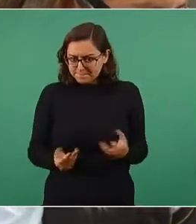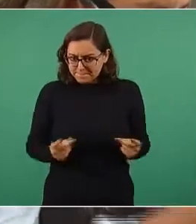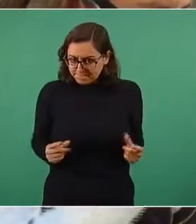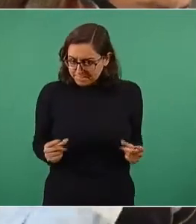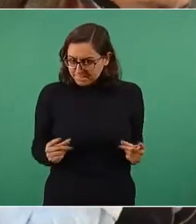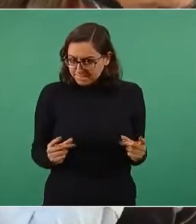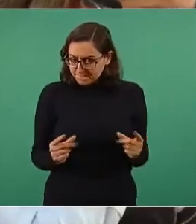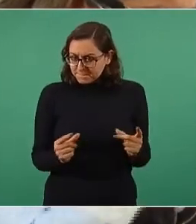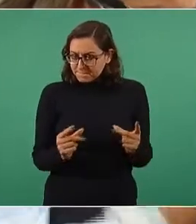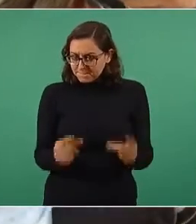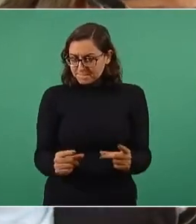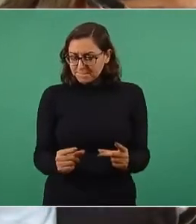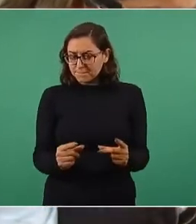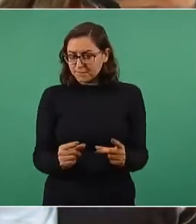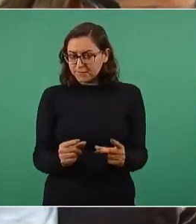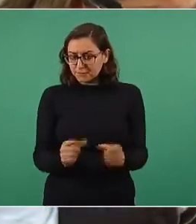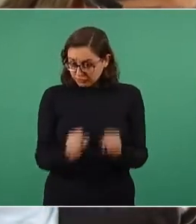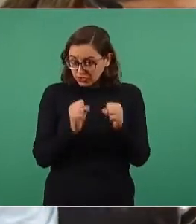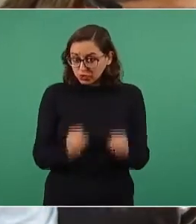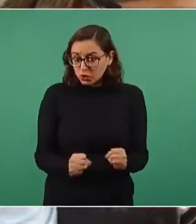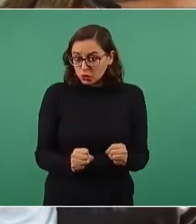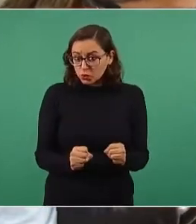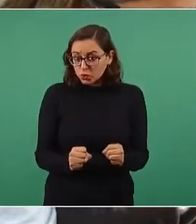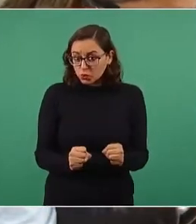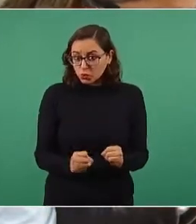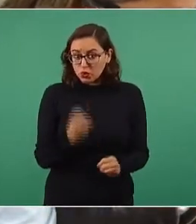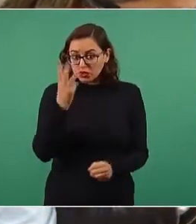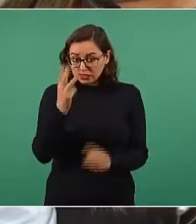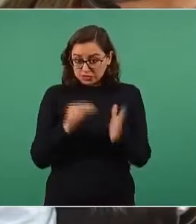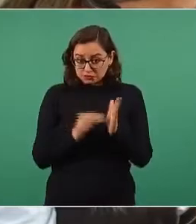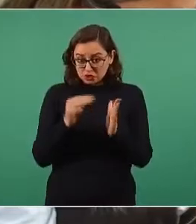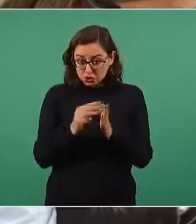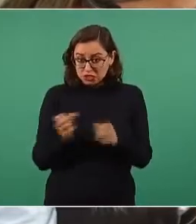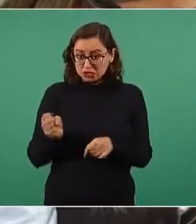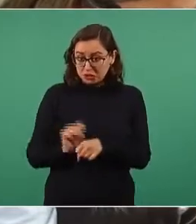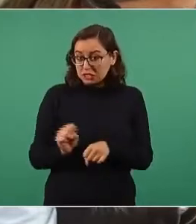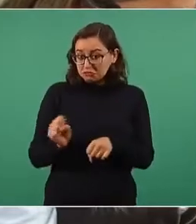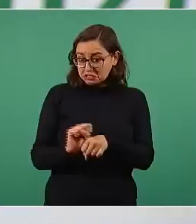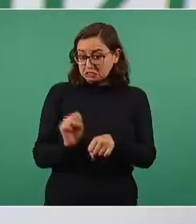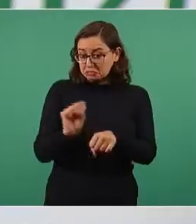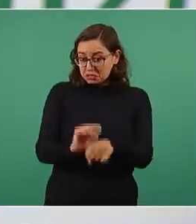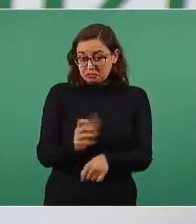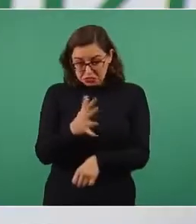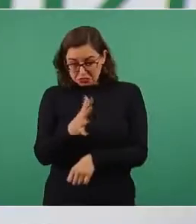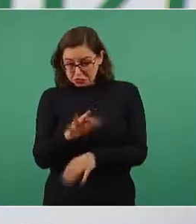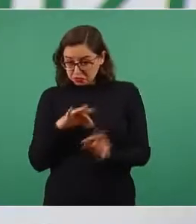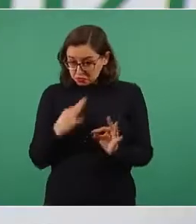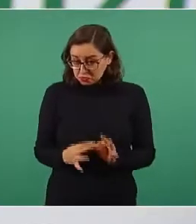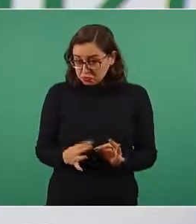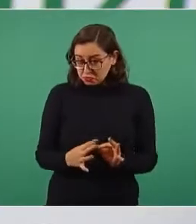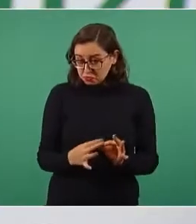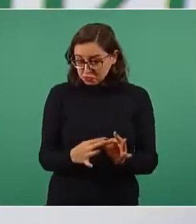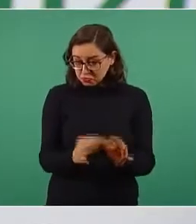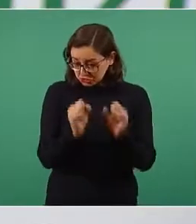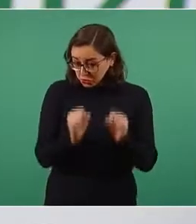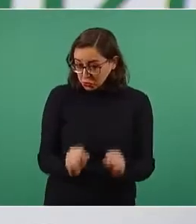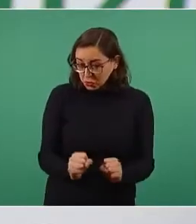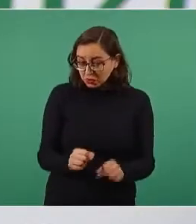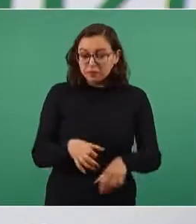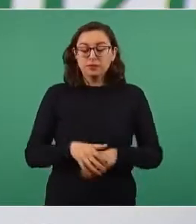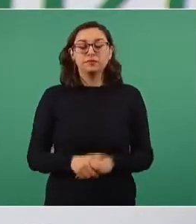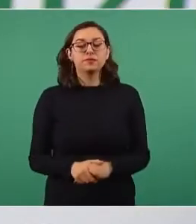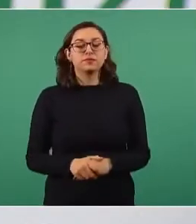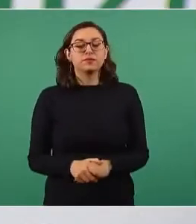el proceso de este Plan Nacional de Vacunación, 3 millones semanales, por ejemplo. Nosotros tenemos los